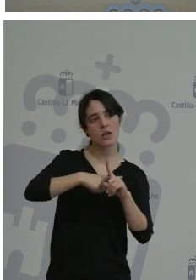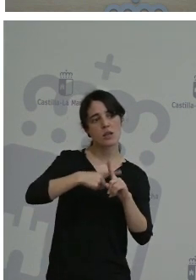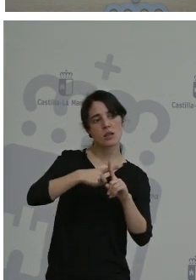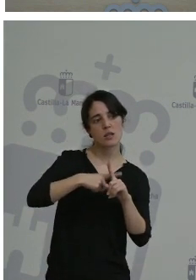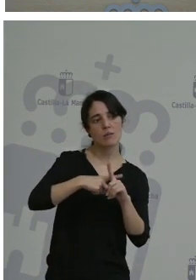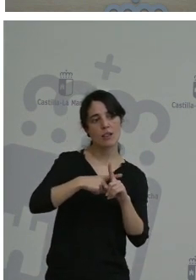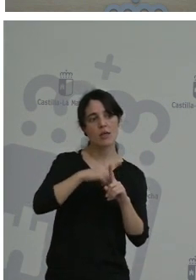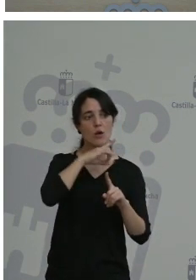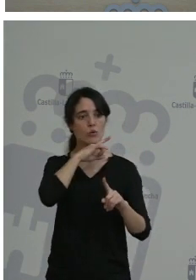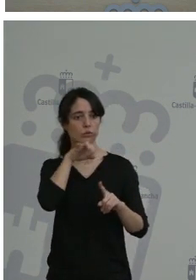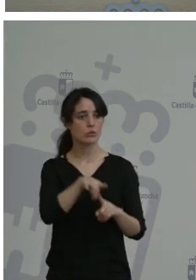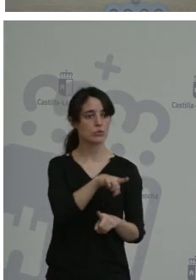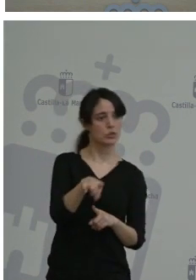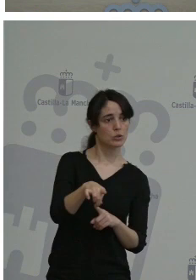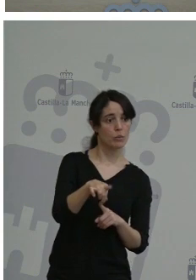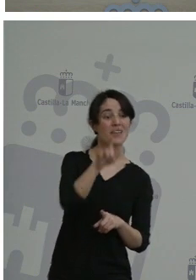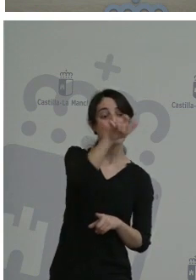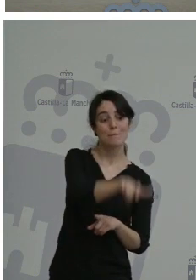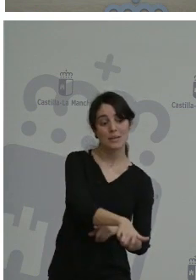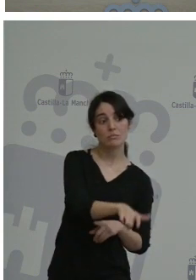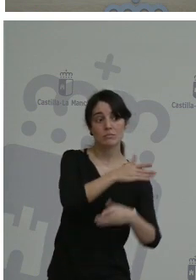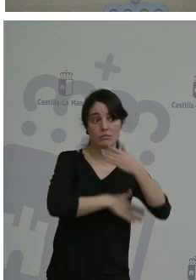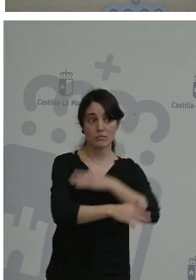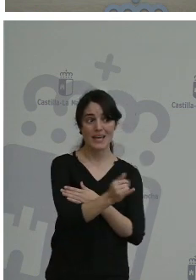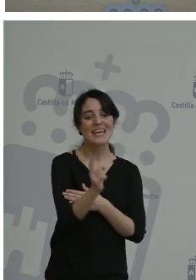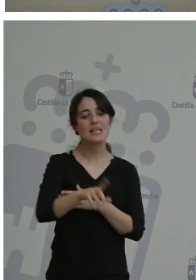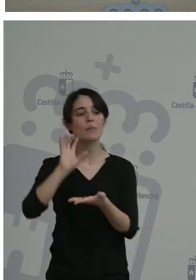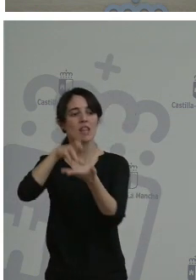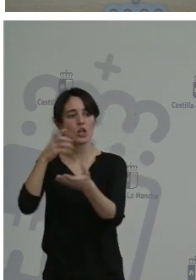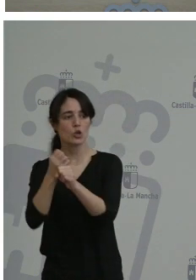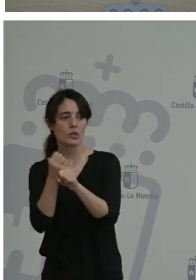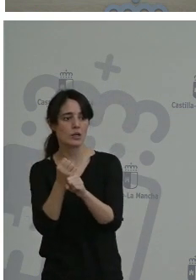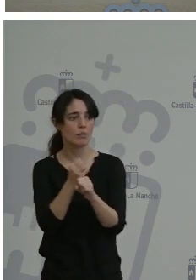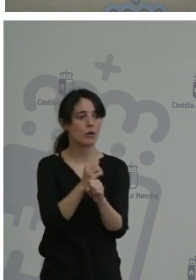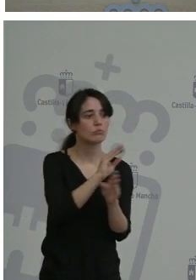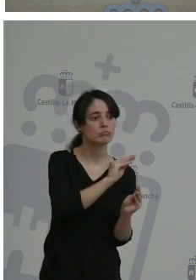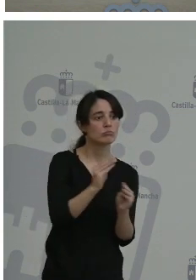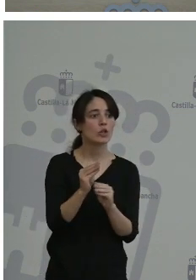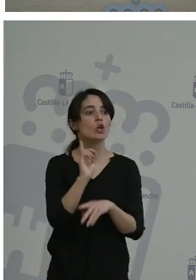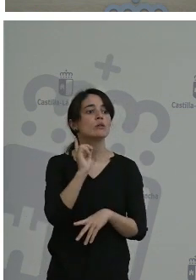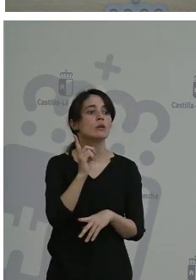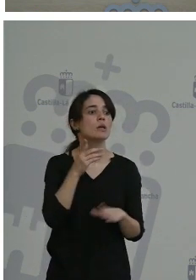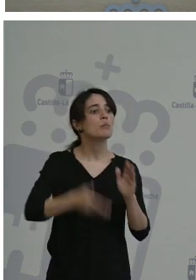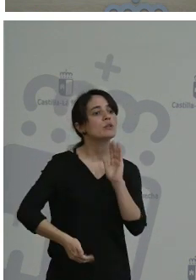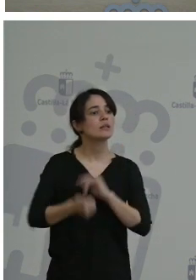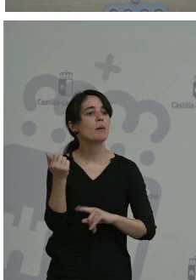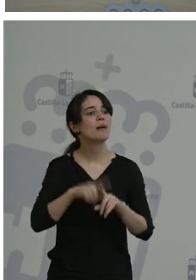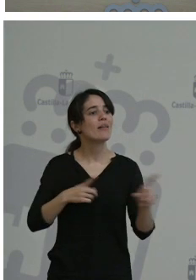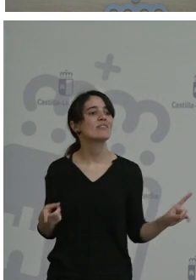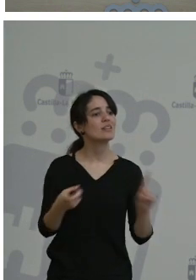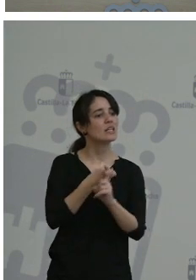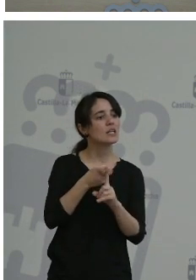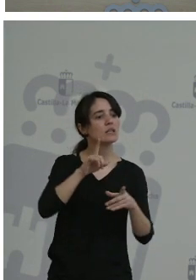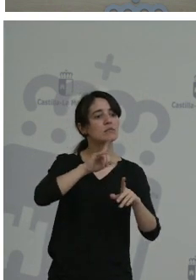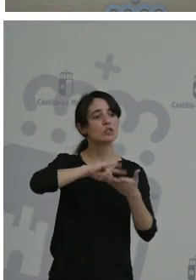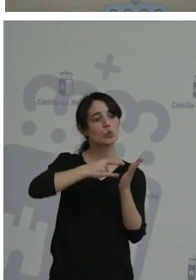discapacidad como del centro de trabajo, sobre todo para detectar posibles incidencias o situaciones críticas que se puedan